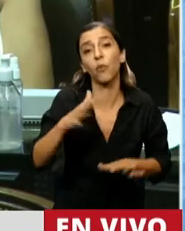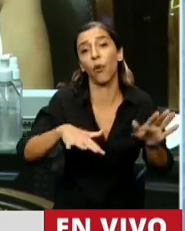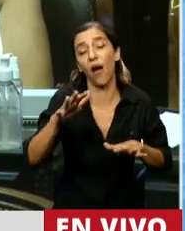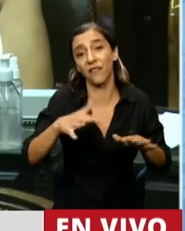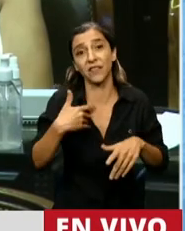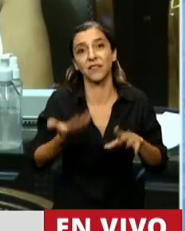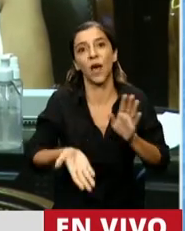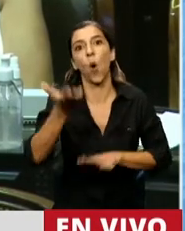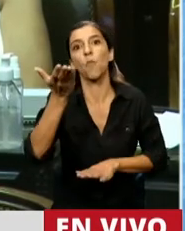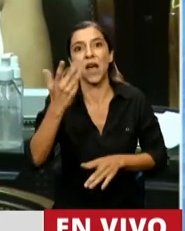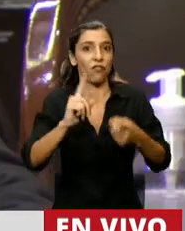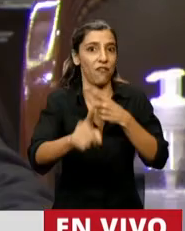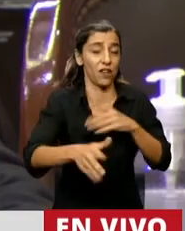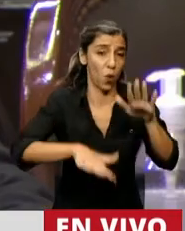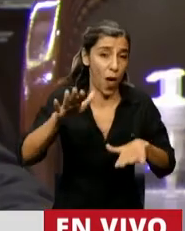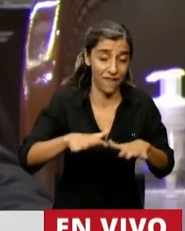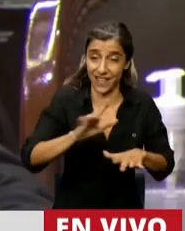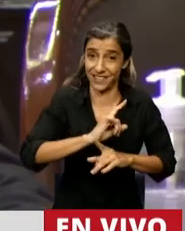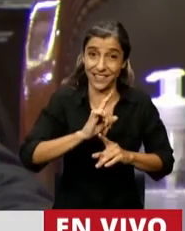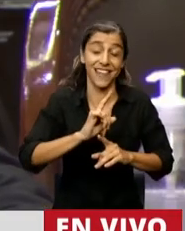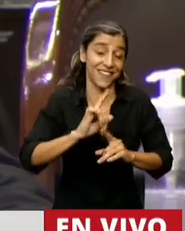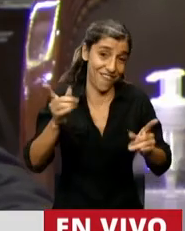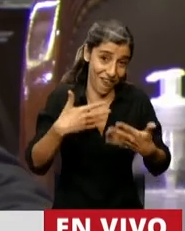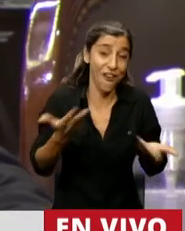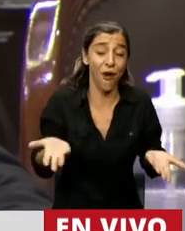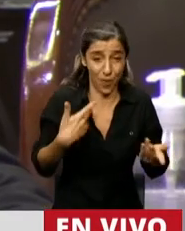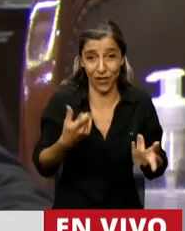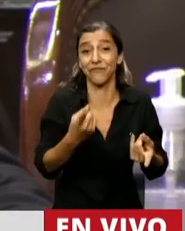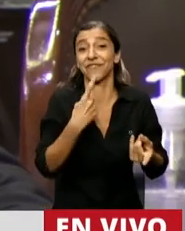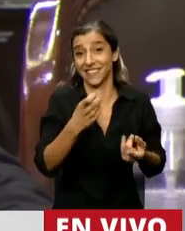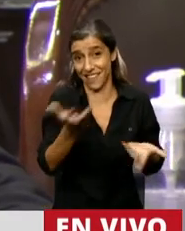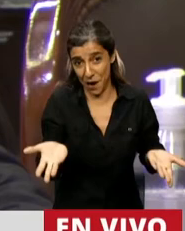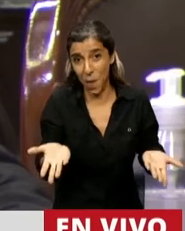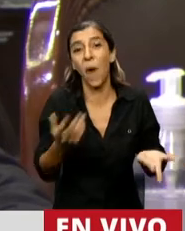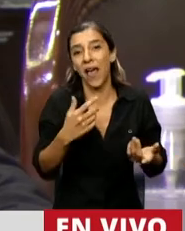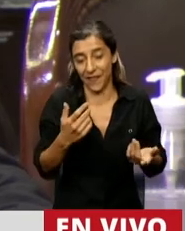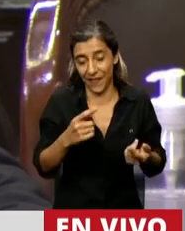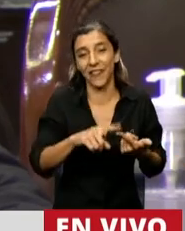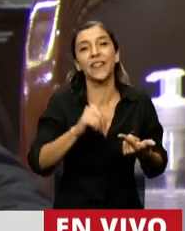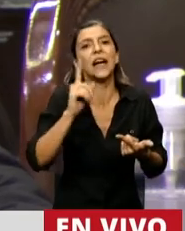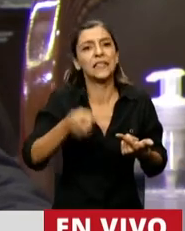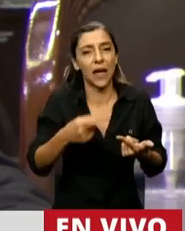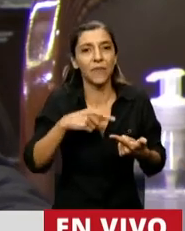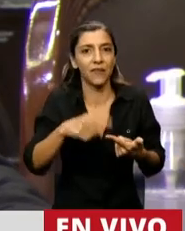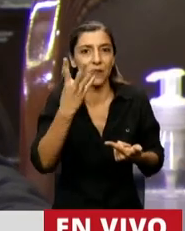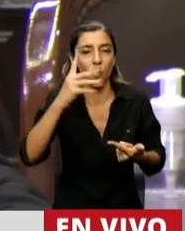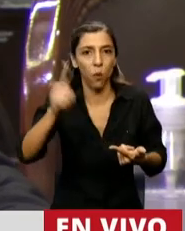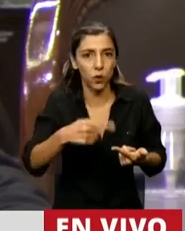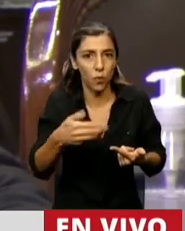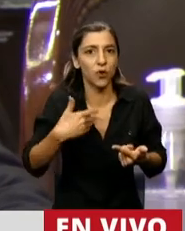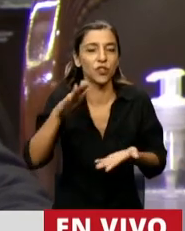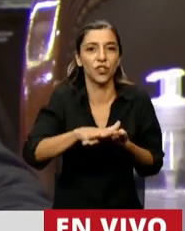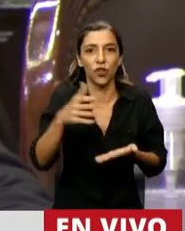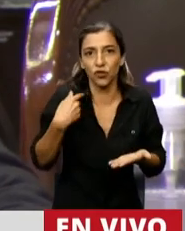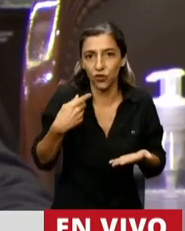aumentos indirectos, lo que también implica un aumento indirecto del 4% en los saberes previsionales,